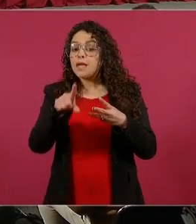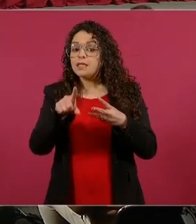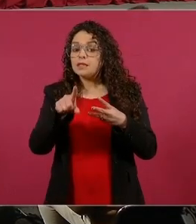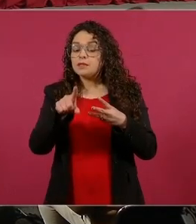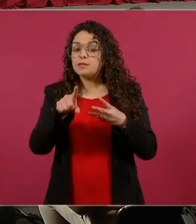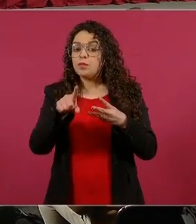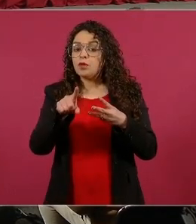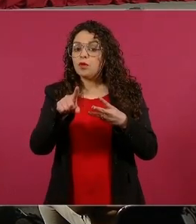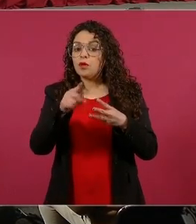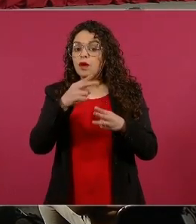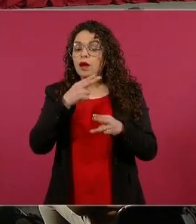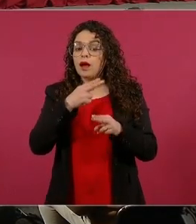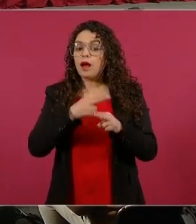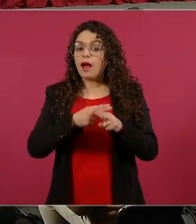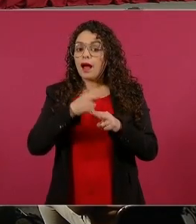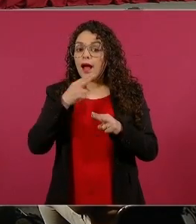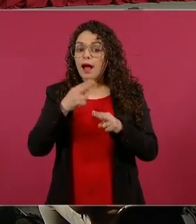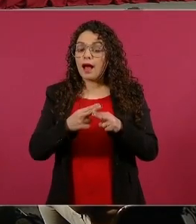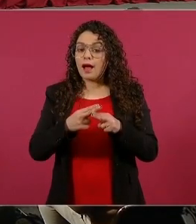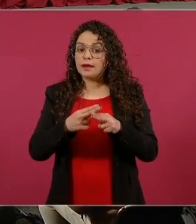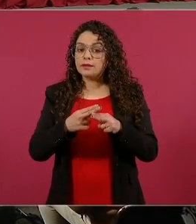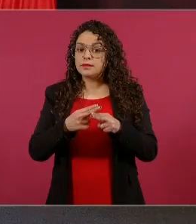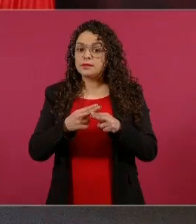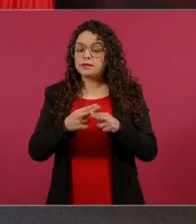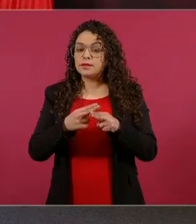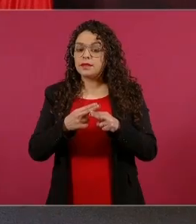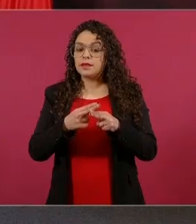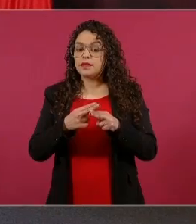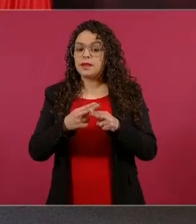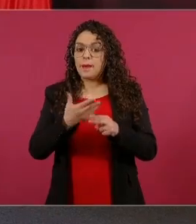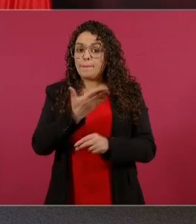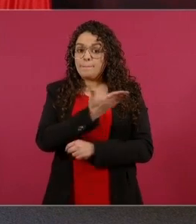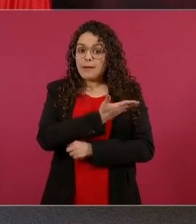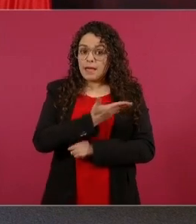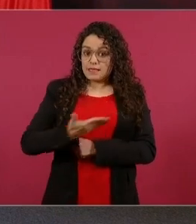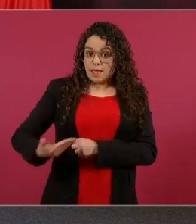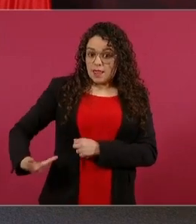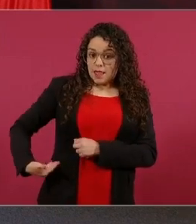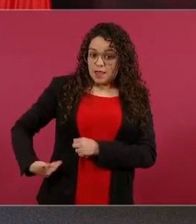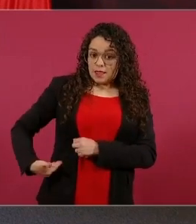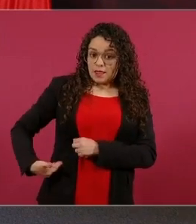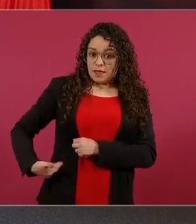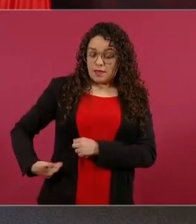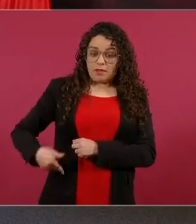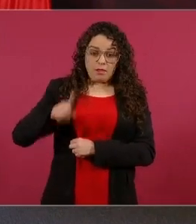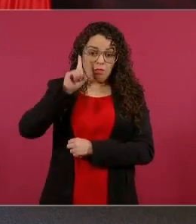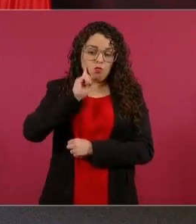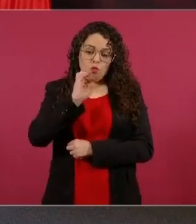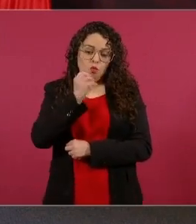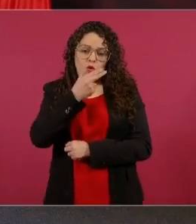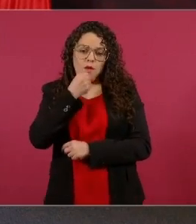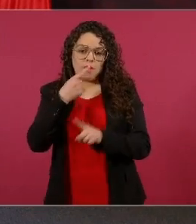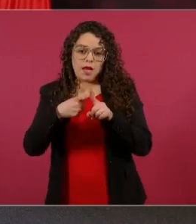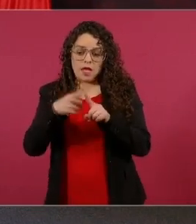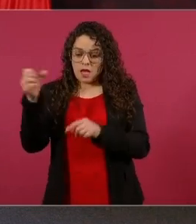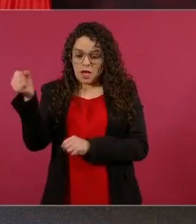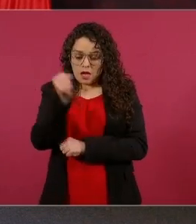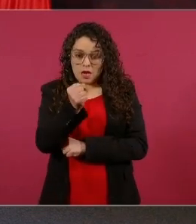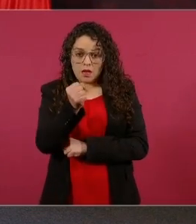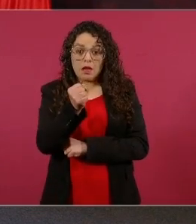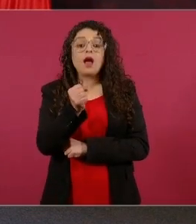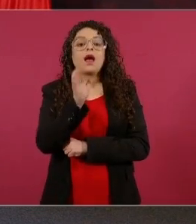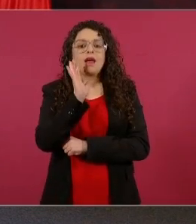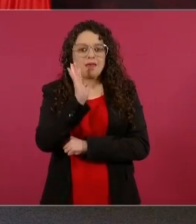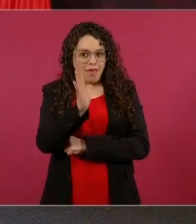preguntar también a la gente quieres que siga la presidenta o el presidente